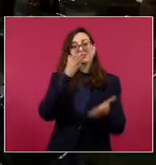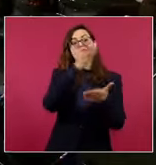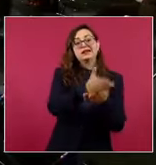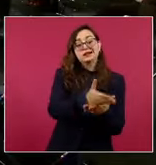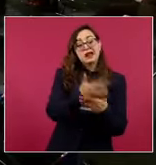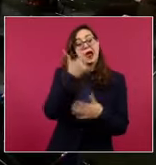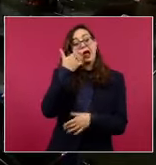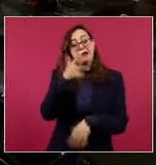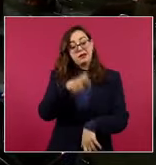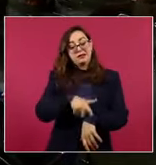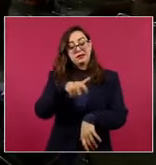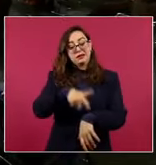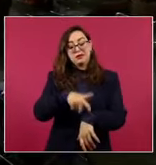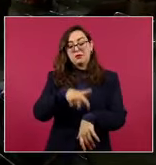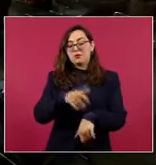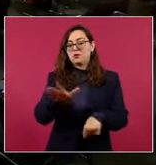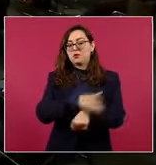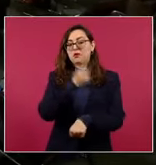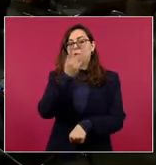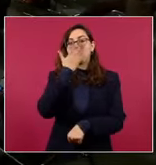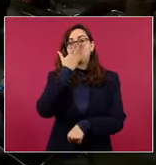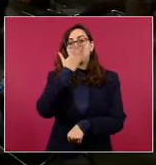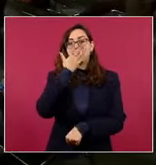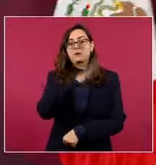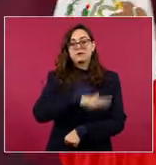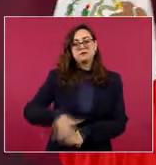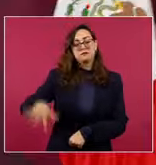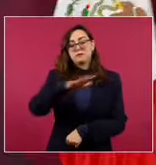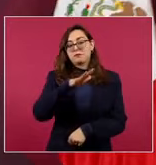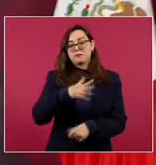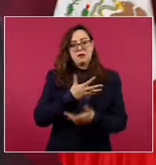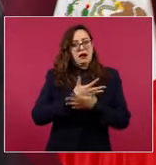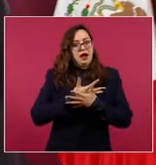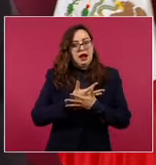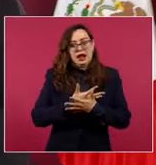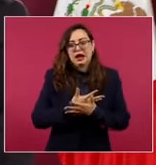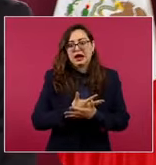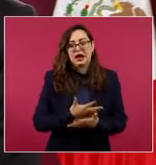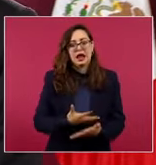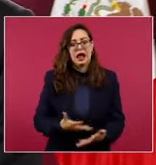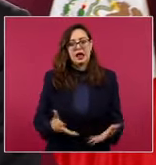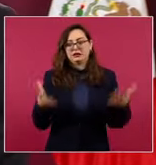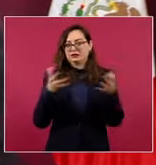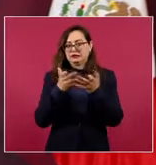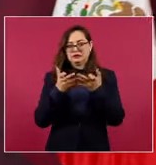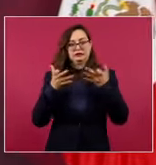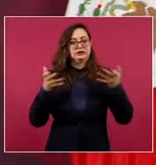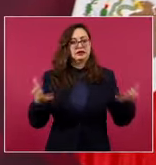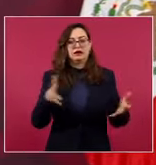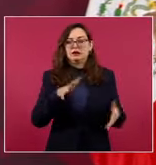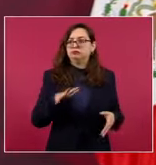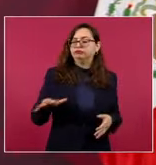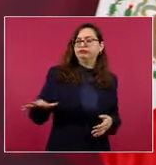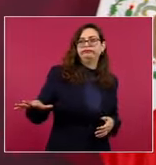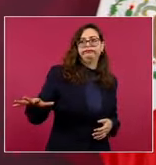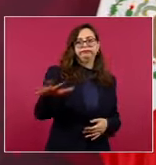el segundo estado con más